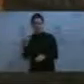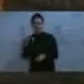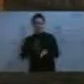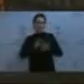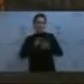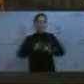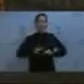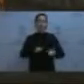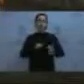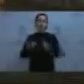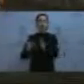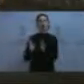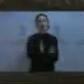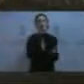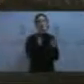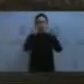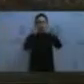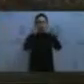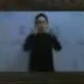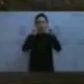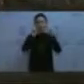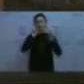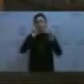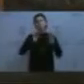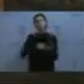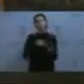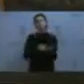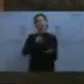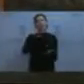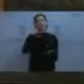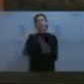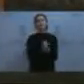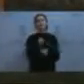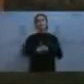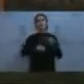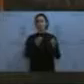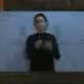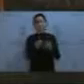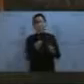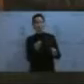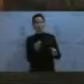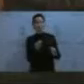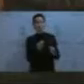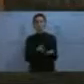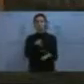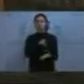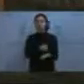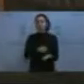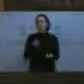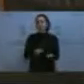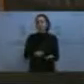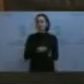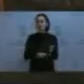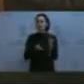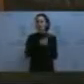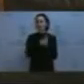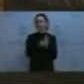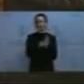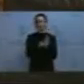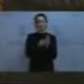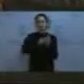educativa. Es un plan experimental que no supone modificación alguna de lo establecido en el precitado decreto,